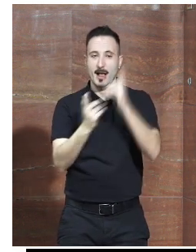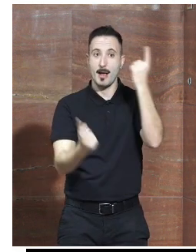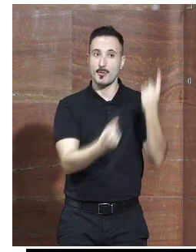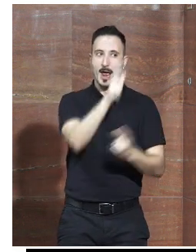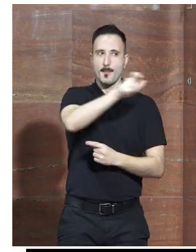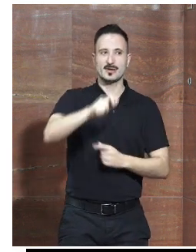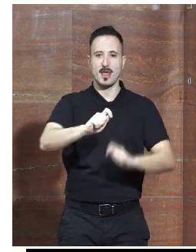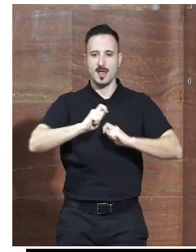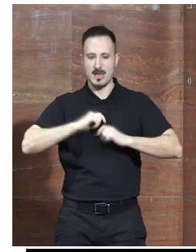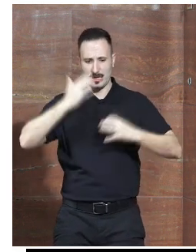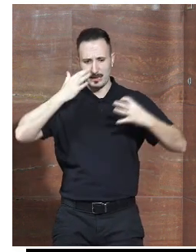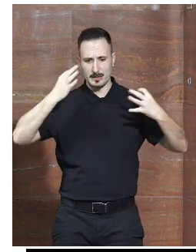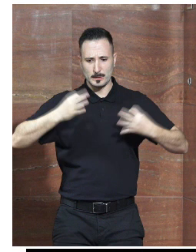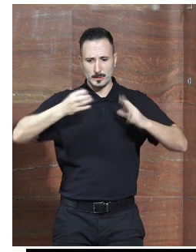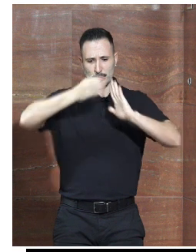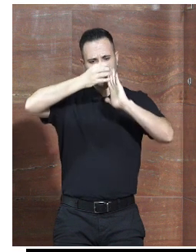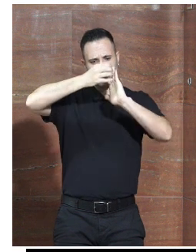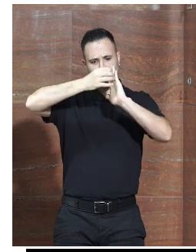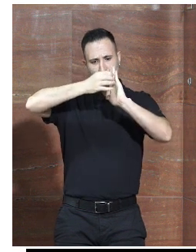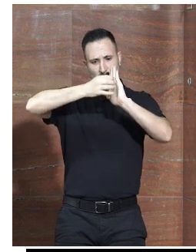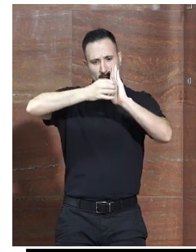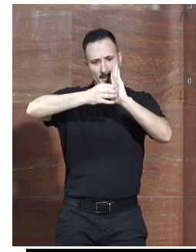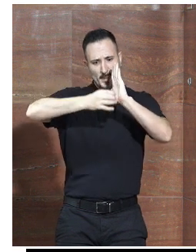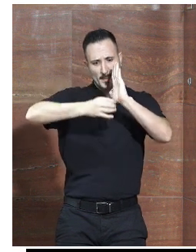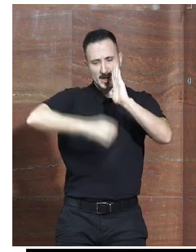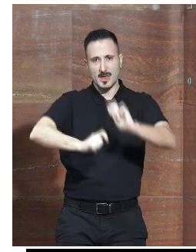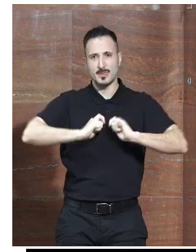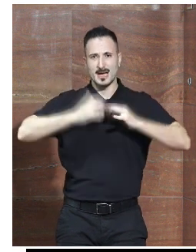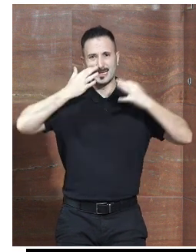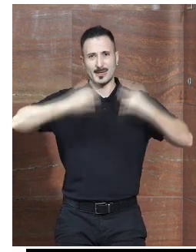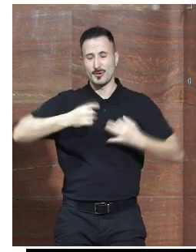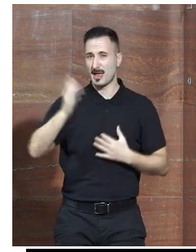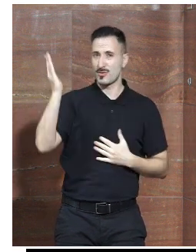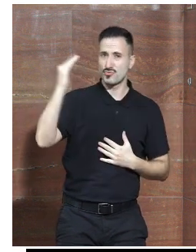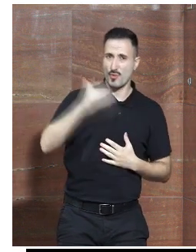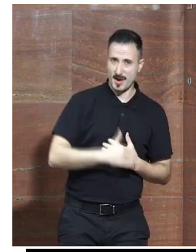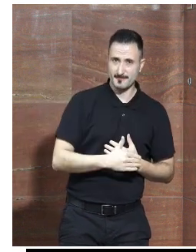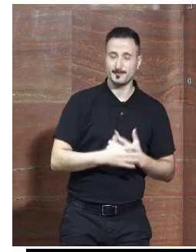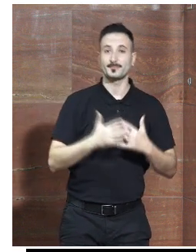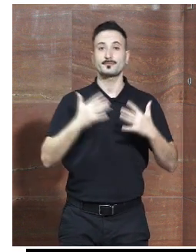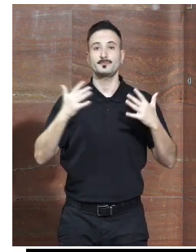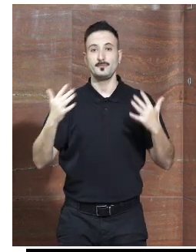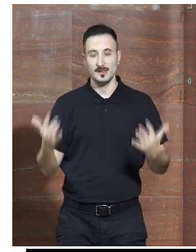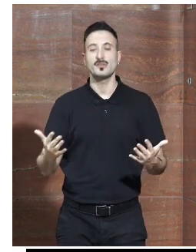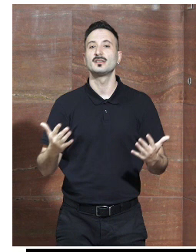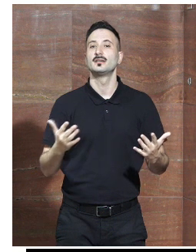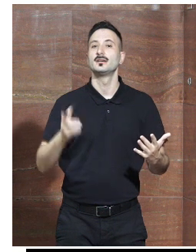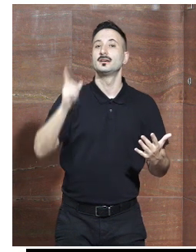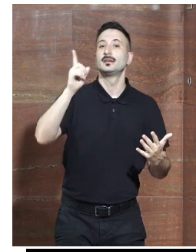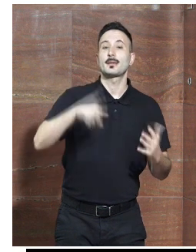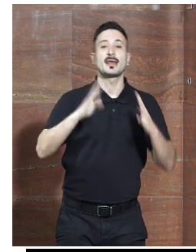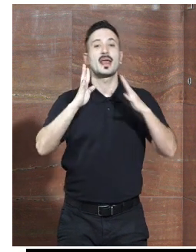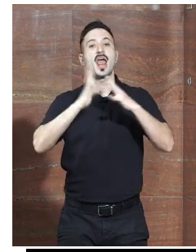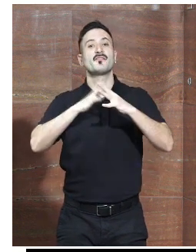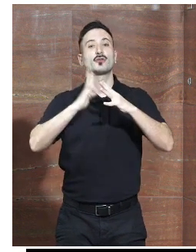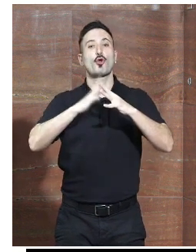se sienten seguras bajando por ascensor hasta los andenes durante tanto tiempo, ¿no? Y también tenemos una